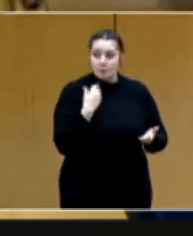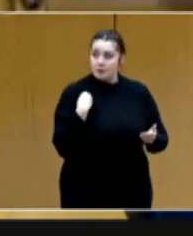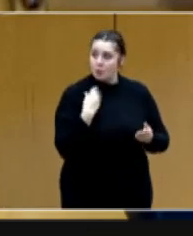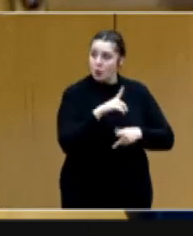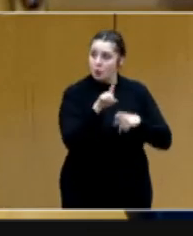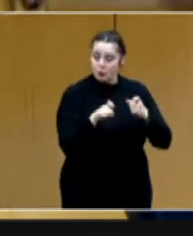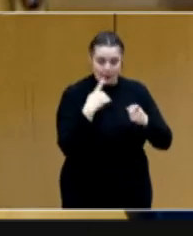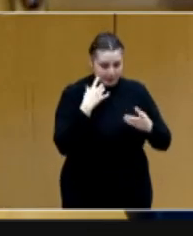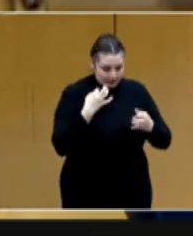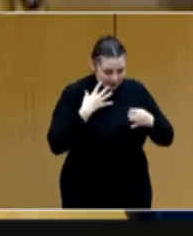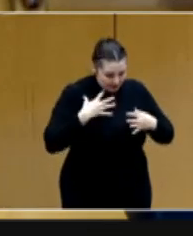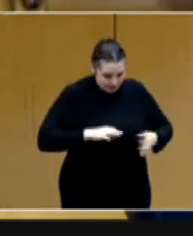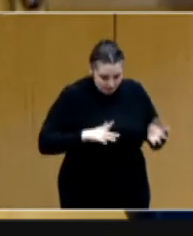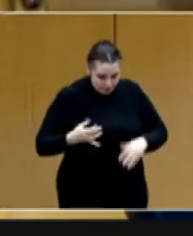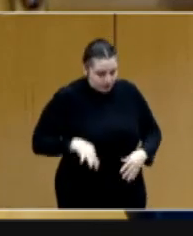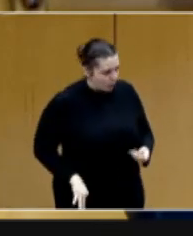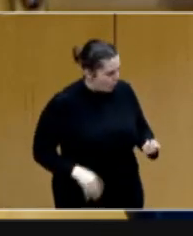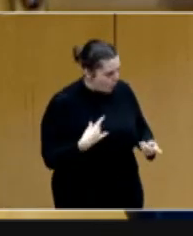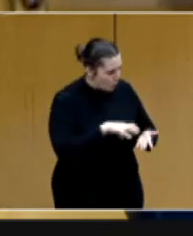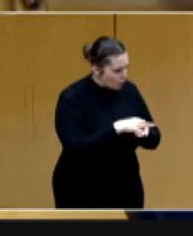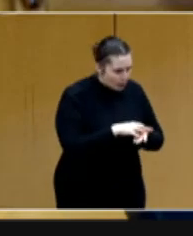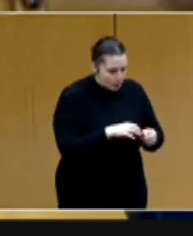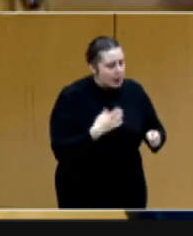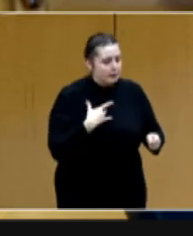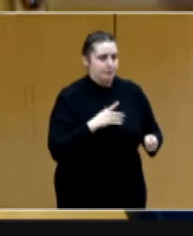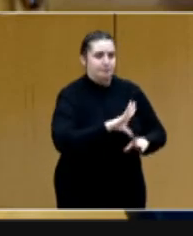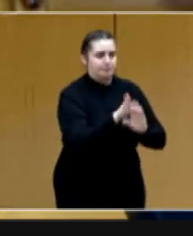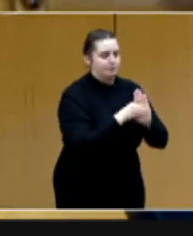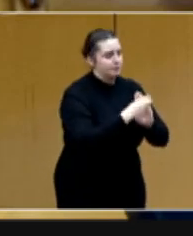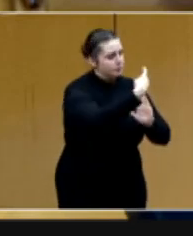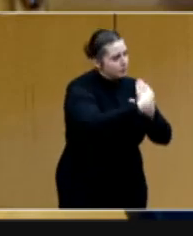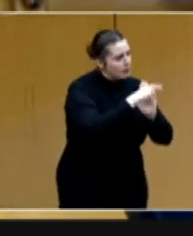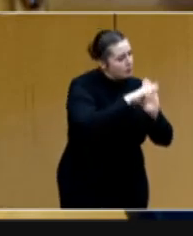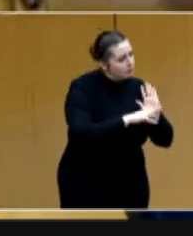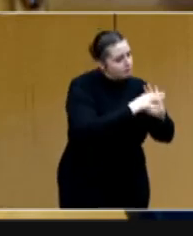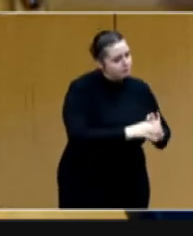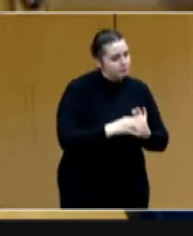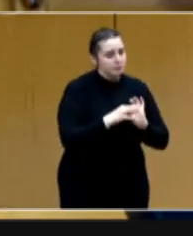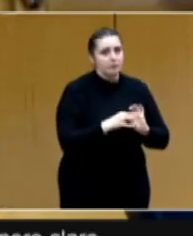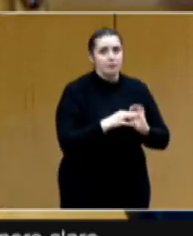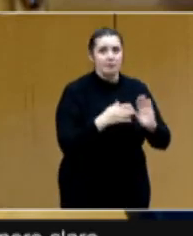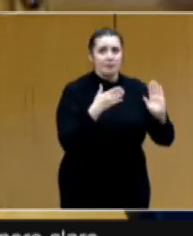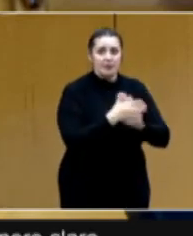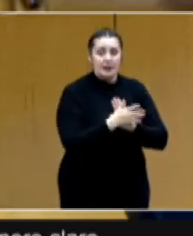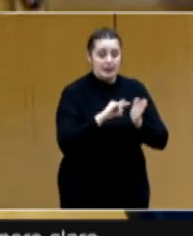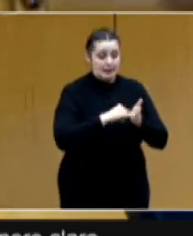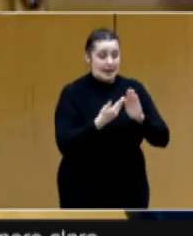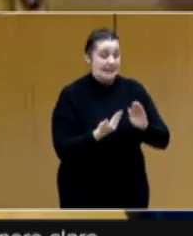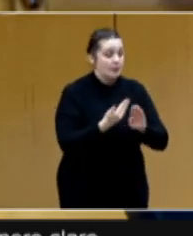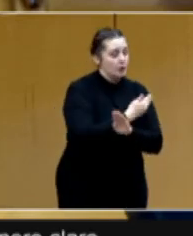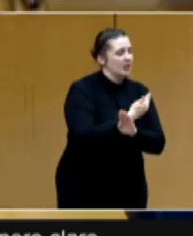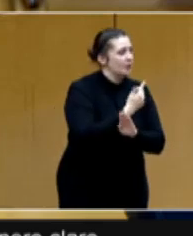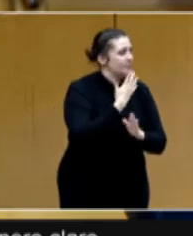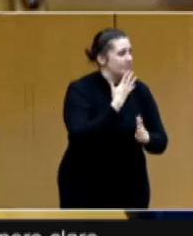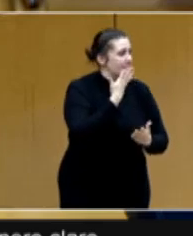son muy importantes y entonces lo que un elemento que destacan este proyecto es además de